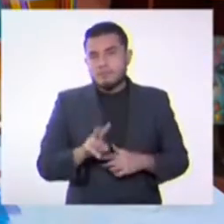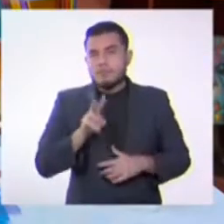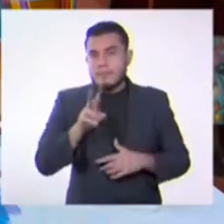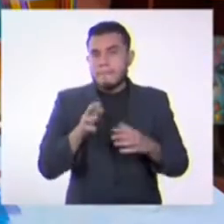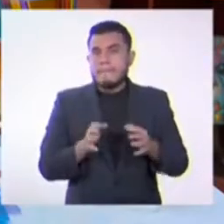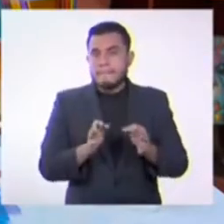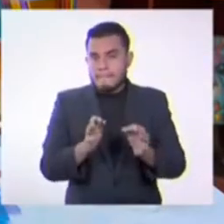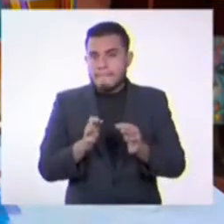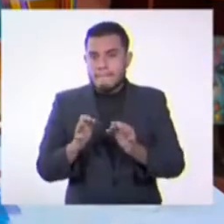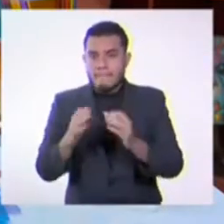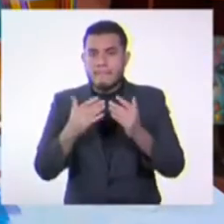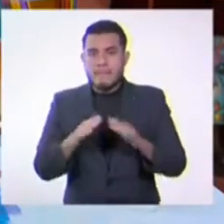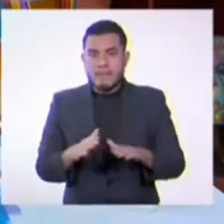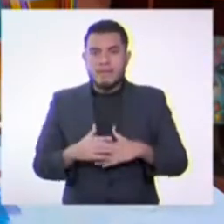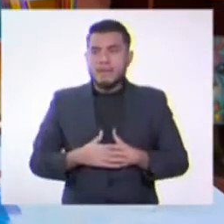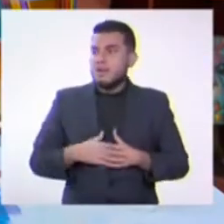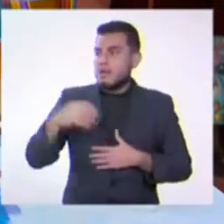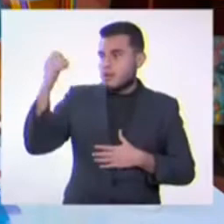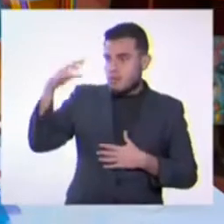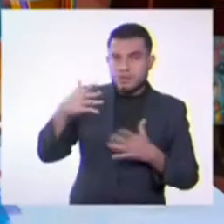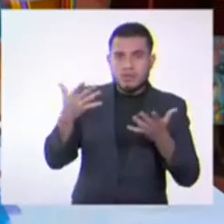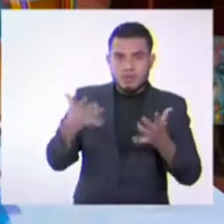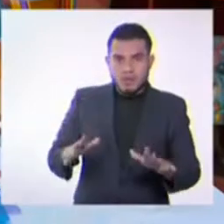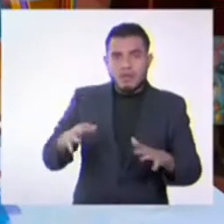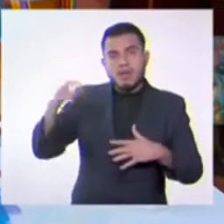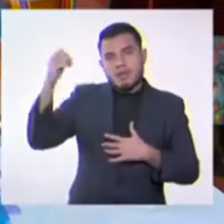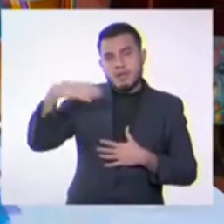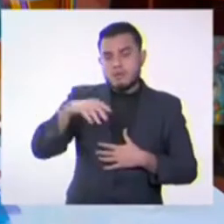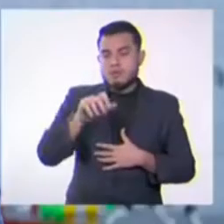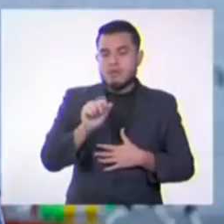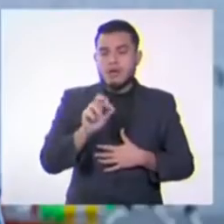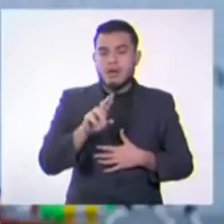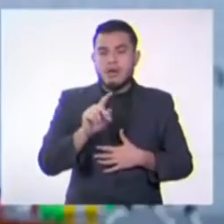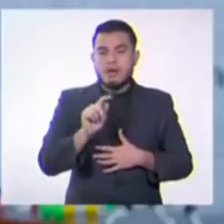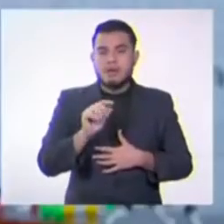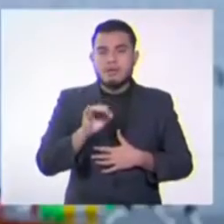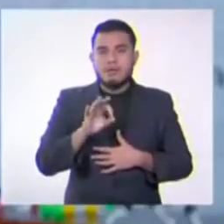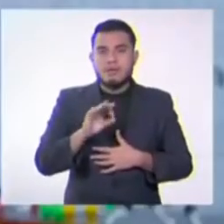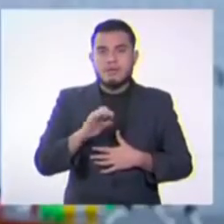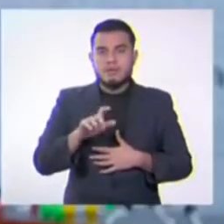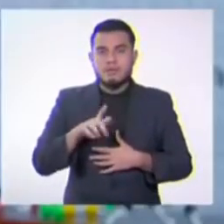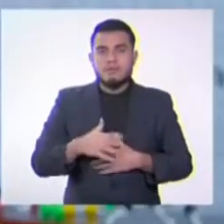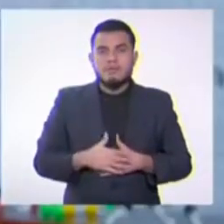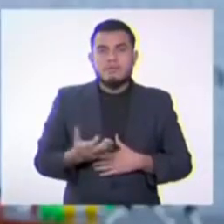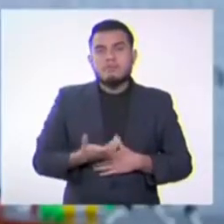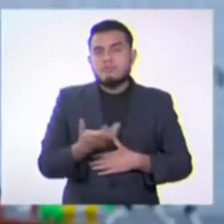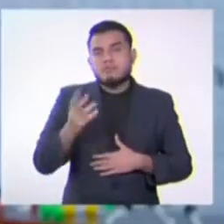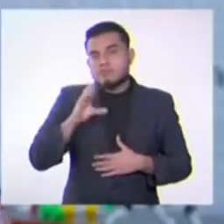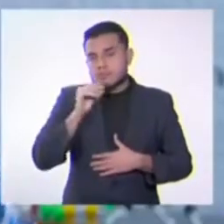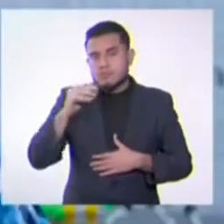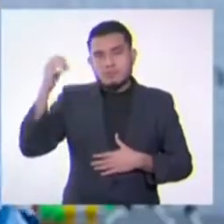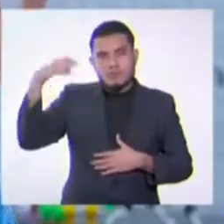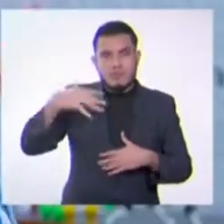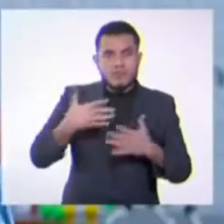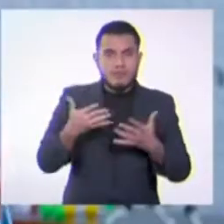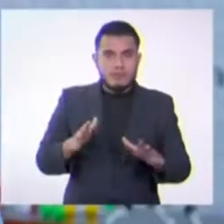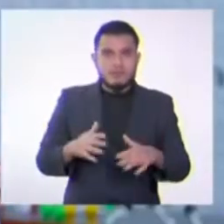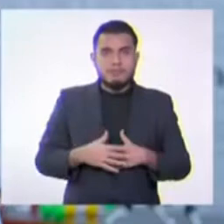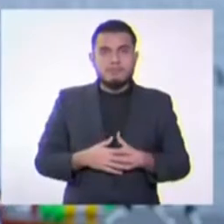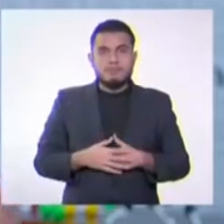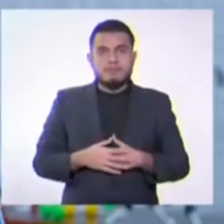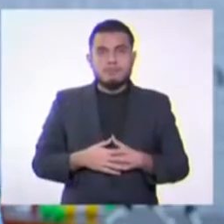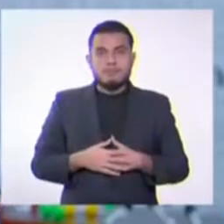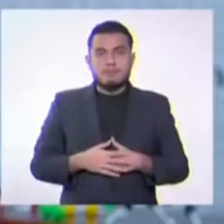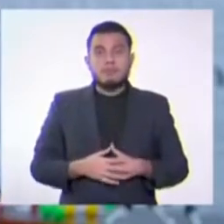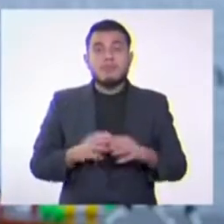diferentes: la luz natural y la luz artificial. Cuando hablamos de luz natural, por excelencia